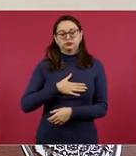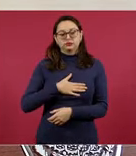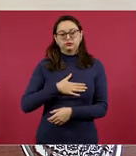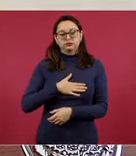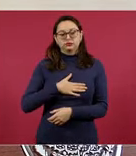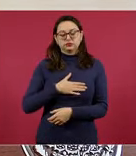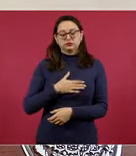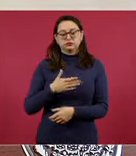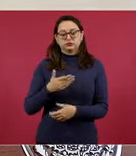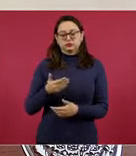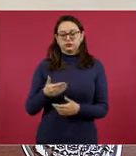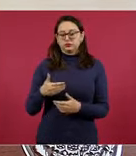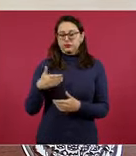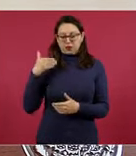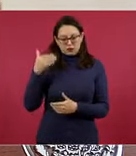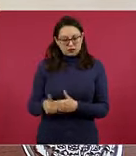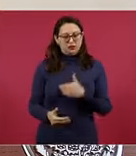va a ser